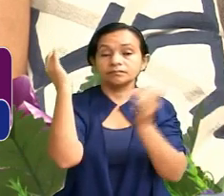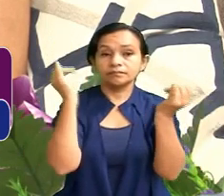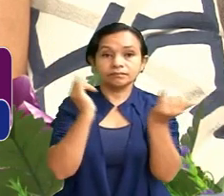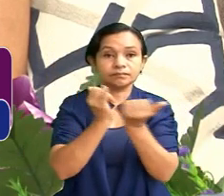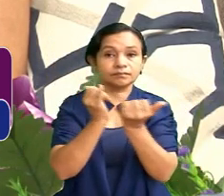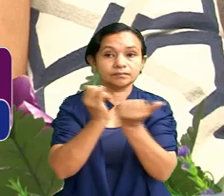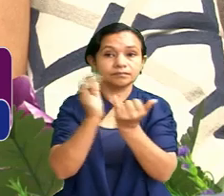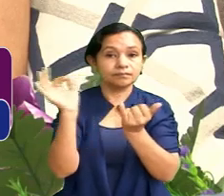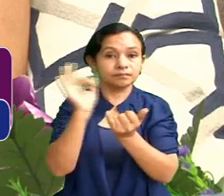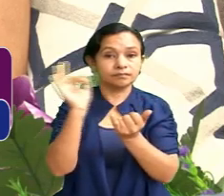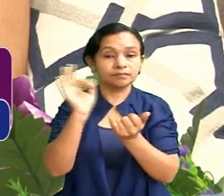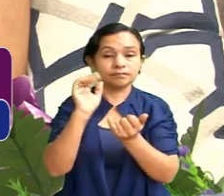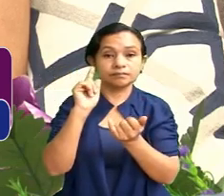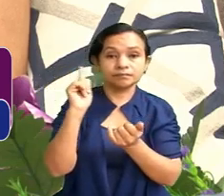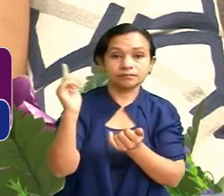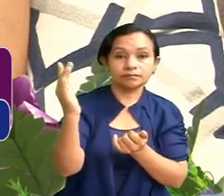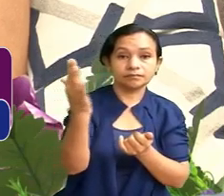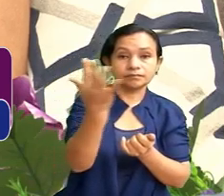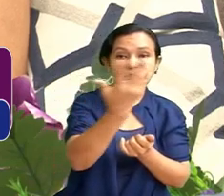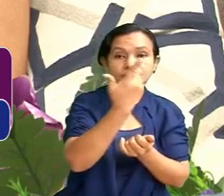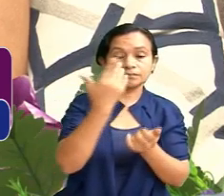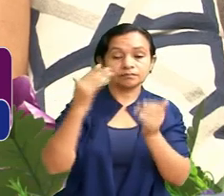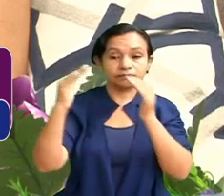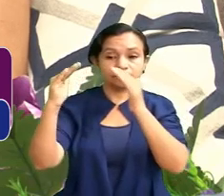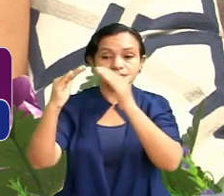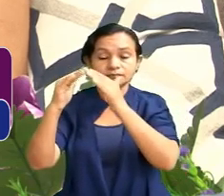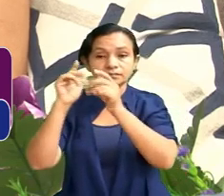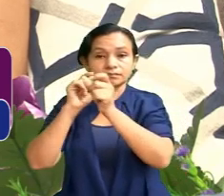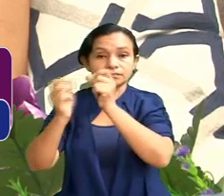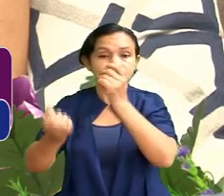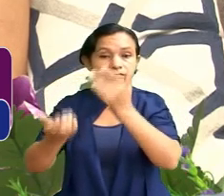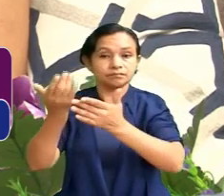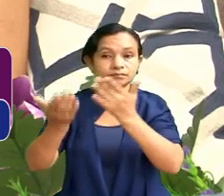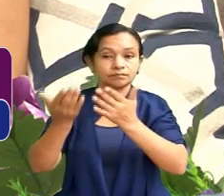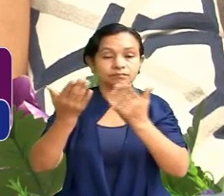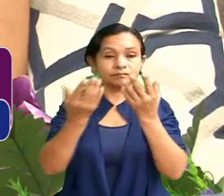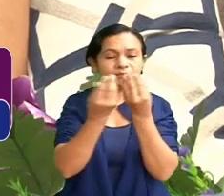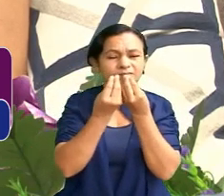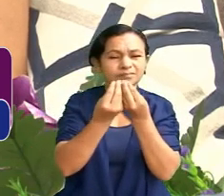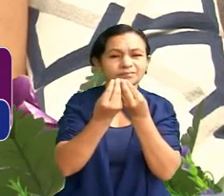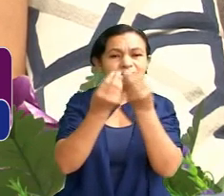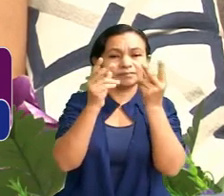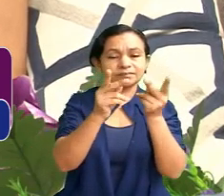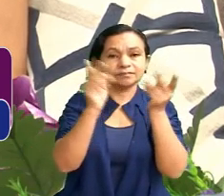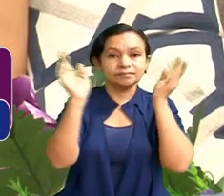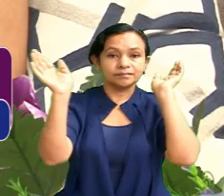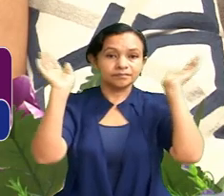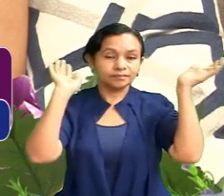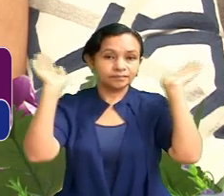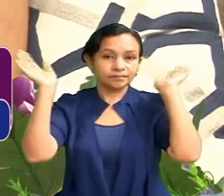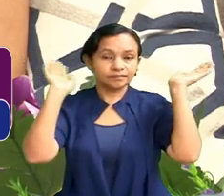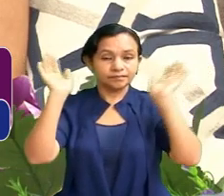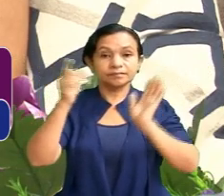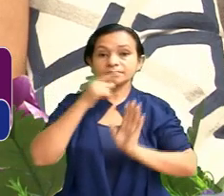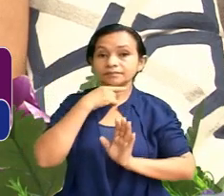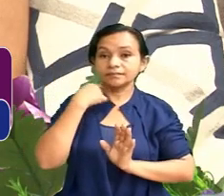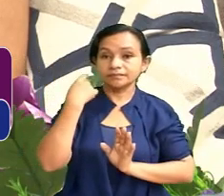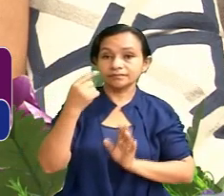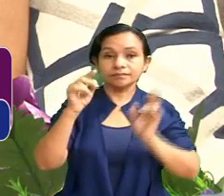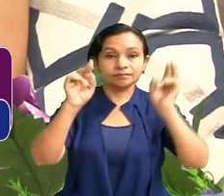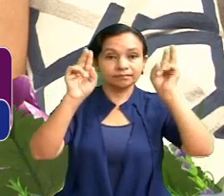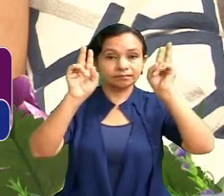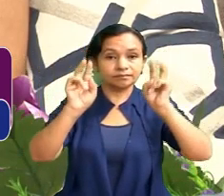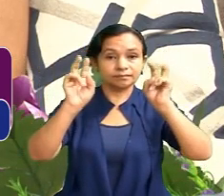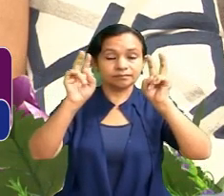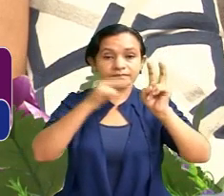él también todo lo que tiene que ver con incendios estructurales sobre todo en sitios de bastante aglomeración los mercados por ejemplo verdad es un tema que ha